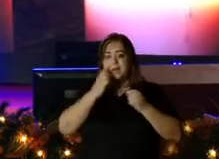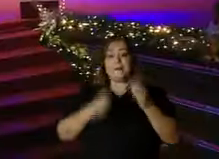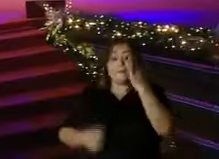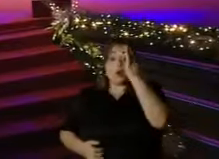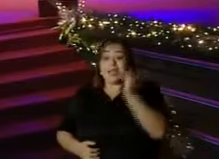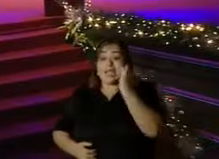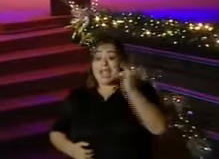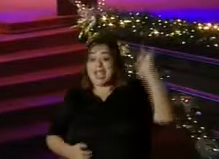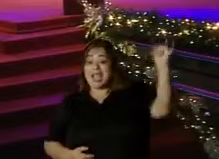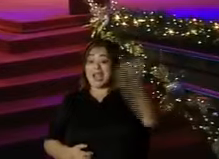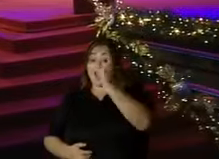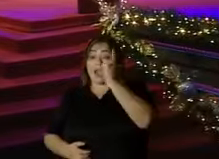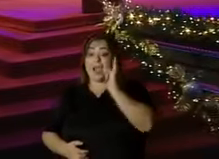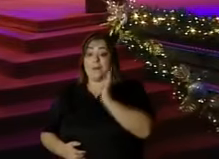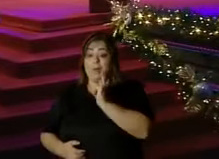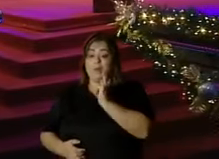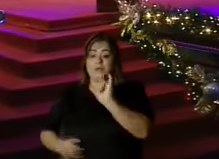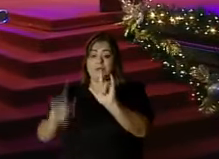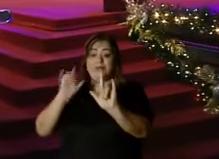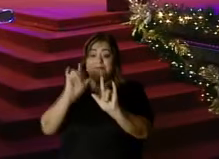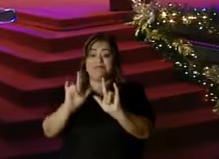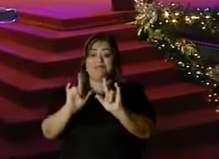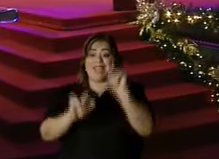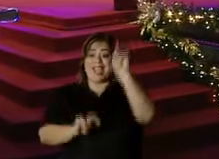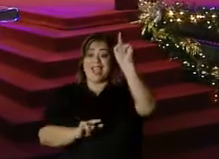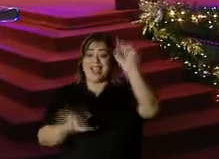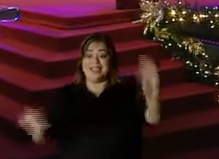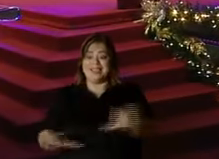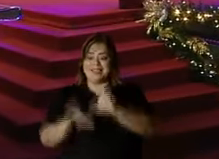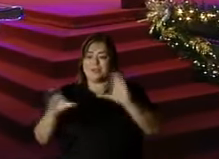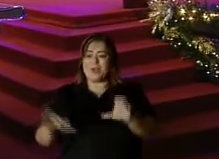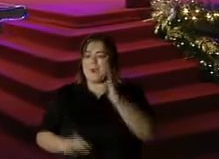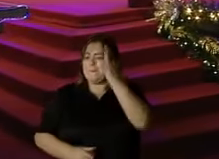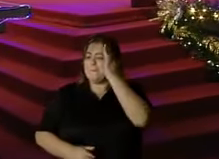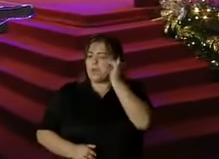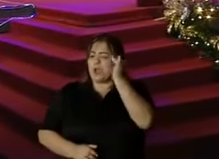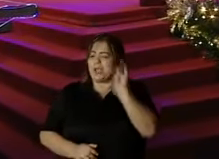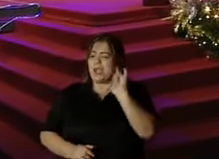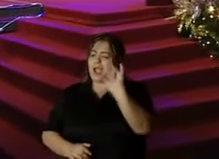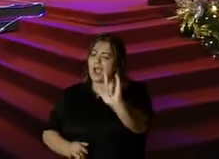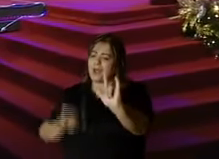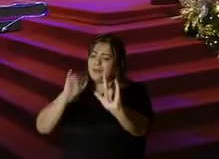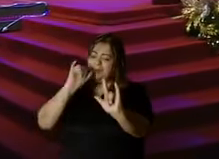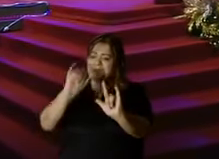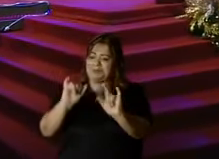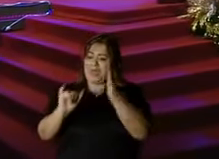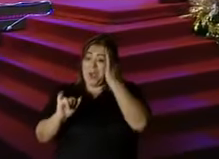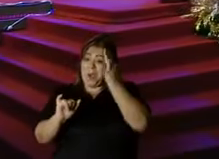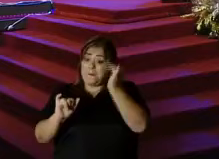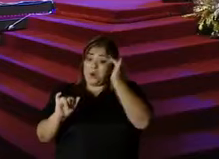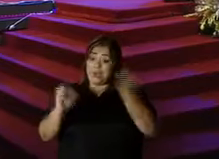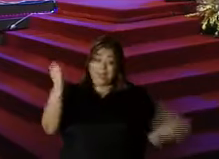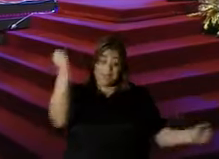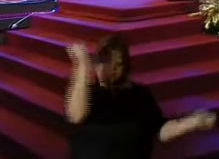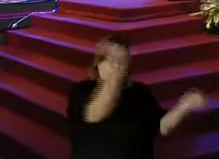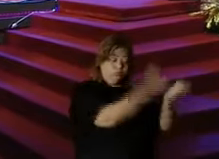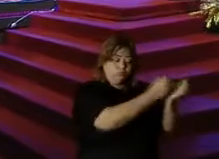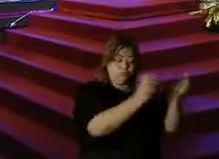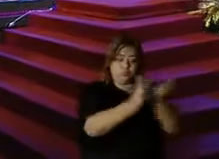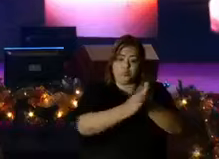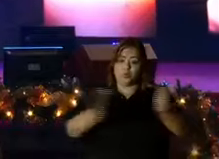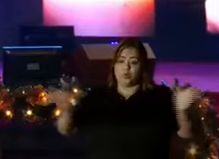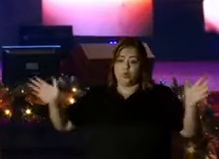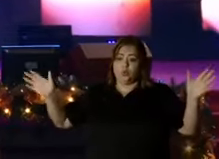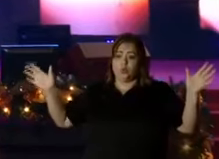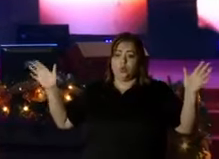amor, por amor. Él lo hizo por amor. Herido fue por nuestras rebeliones, fue